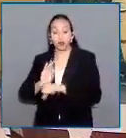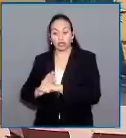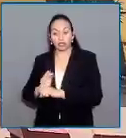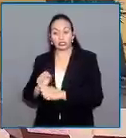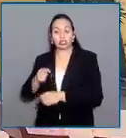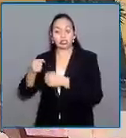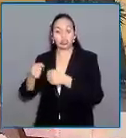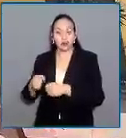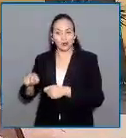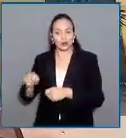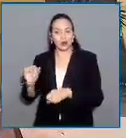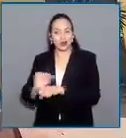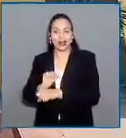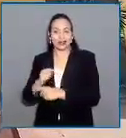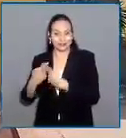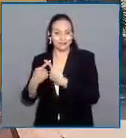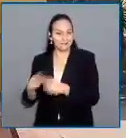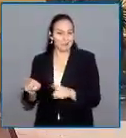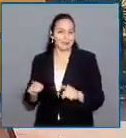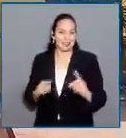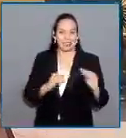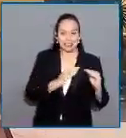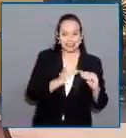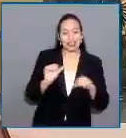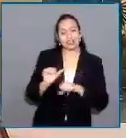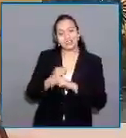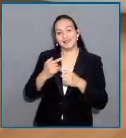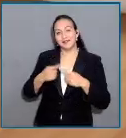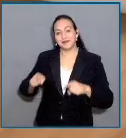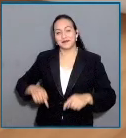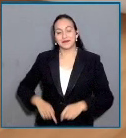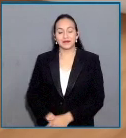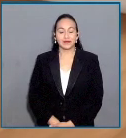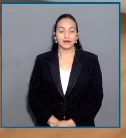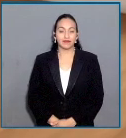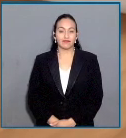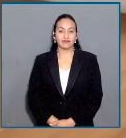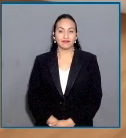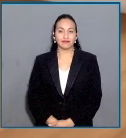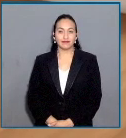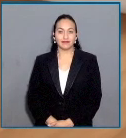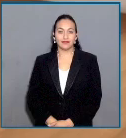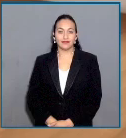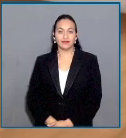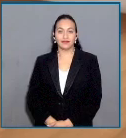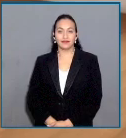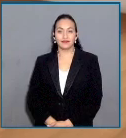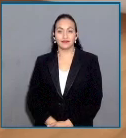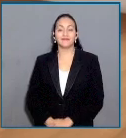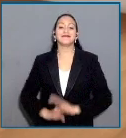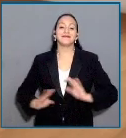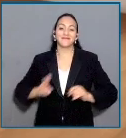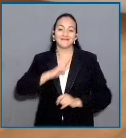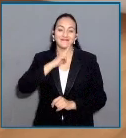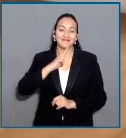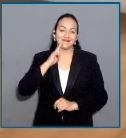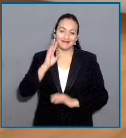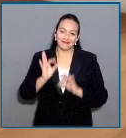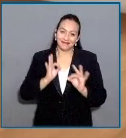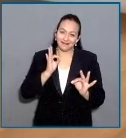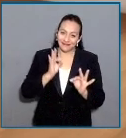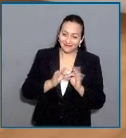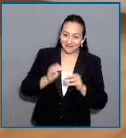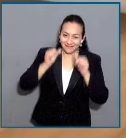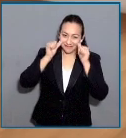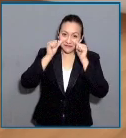del Poder Judicial de la Federación, Óscar González. Así llegamos al final de este espacio de noticias.